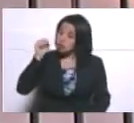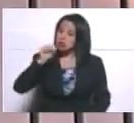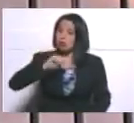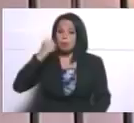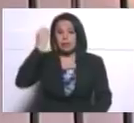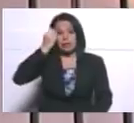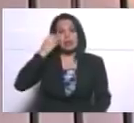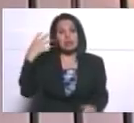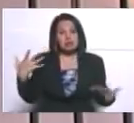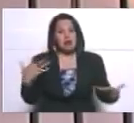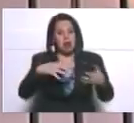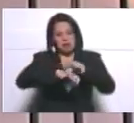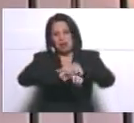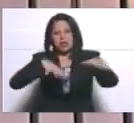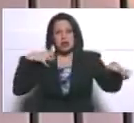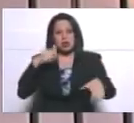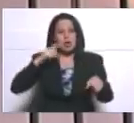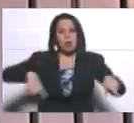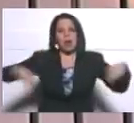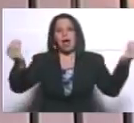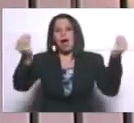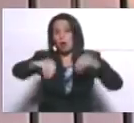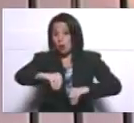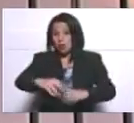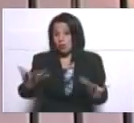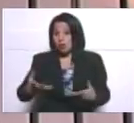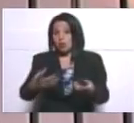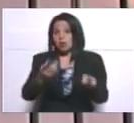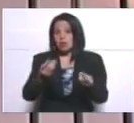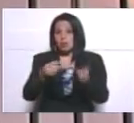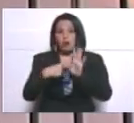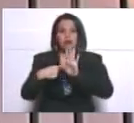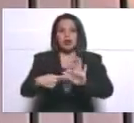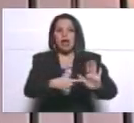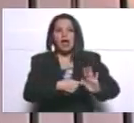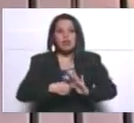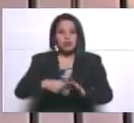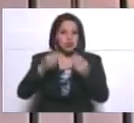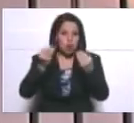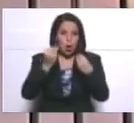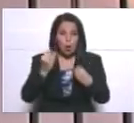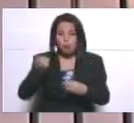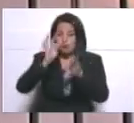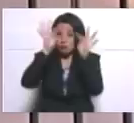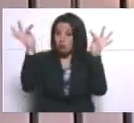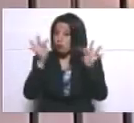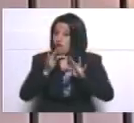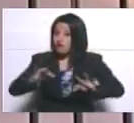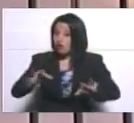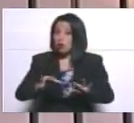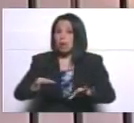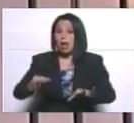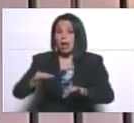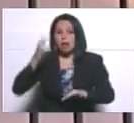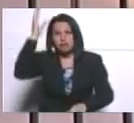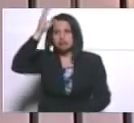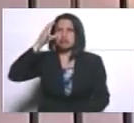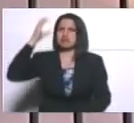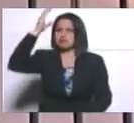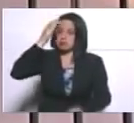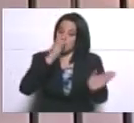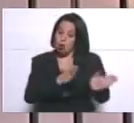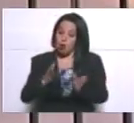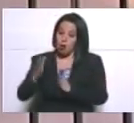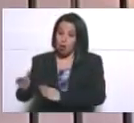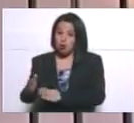gran mayoría de nuestro pueblo, estamos mostrando que ese poder mágico es el pueblo consciente, organizado, en su